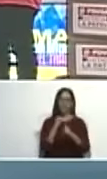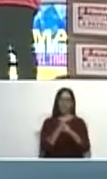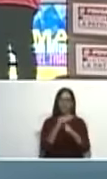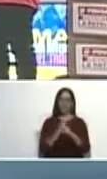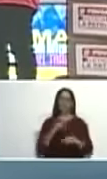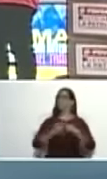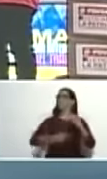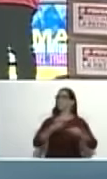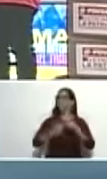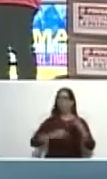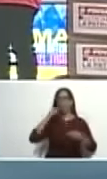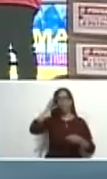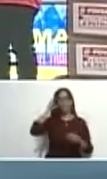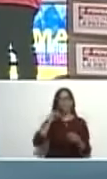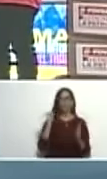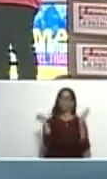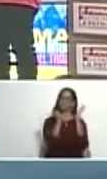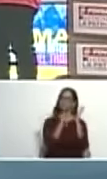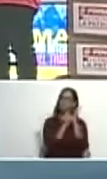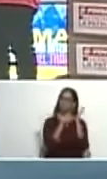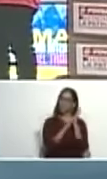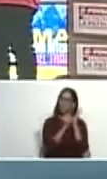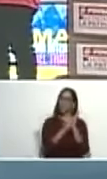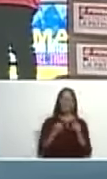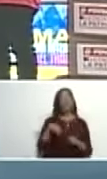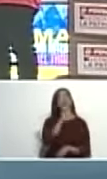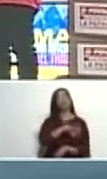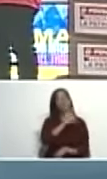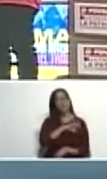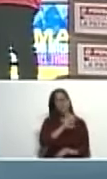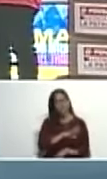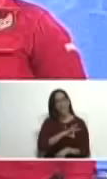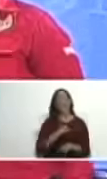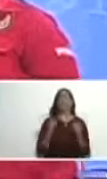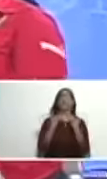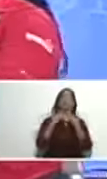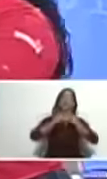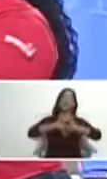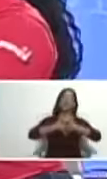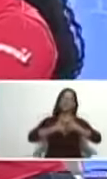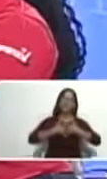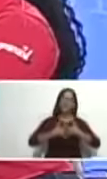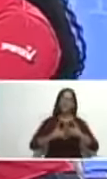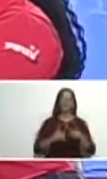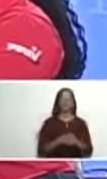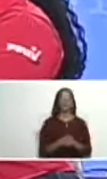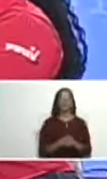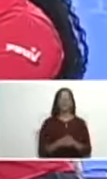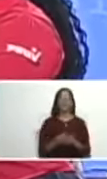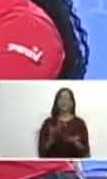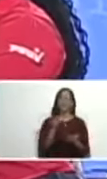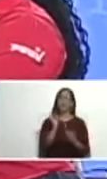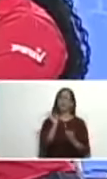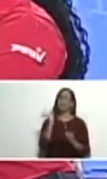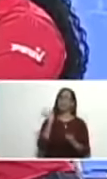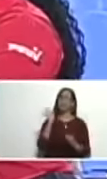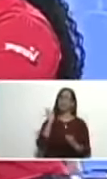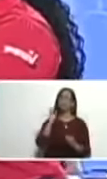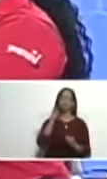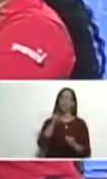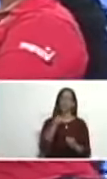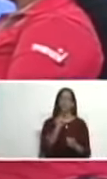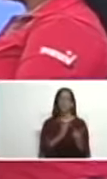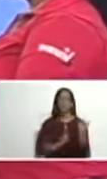a día en las calles tocando las puertas, en lo social, en lo industrial, y que con las declaraciones que usted acaba de dar,